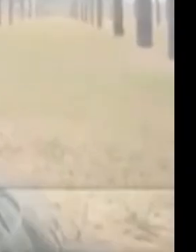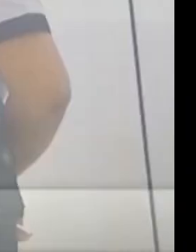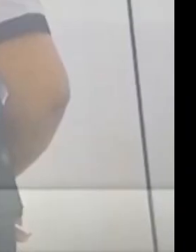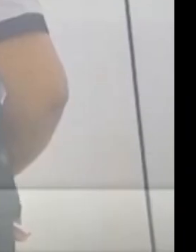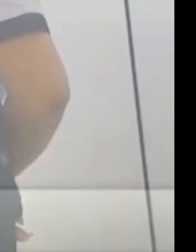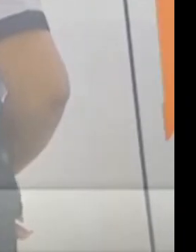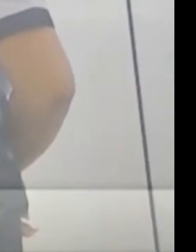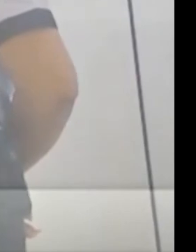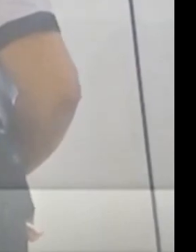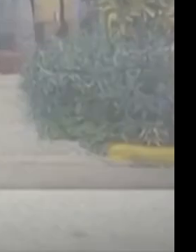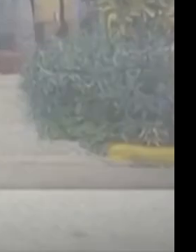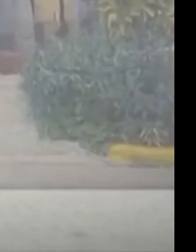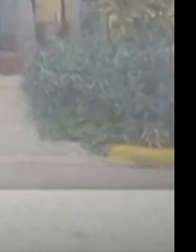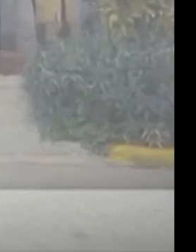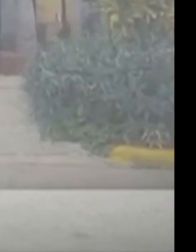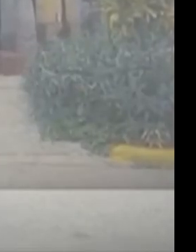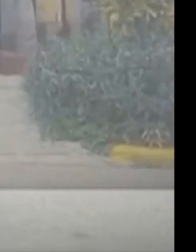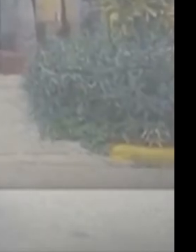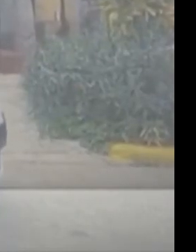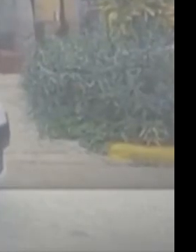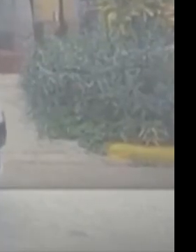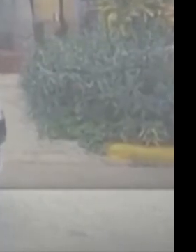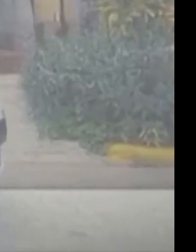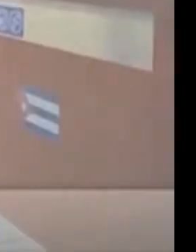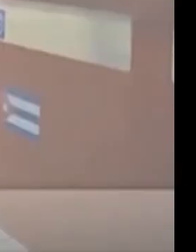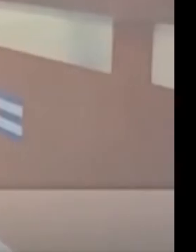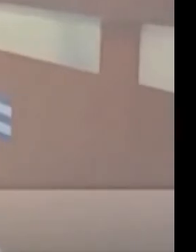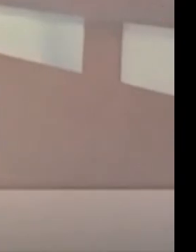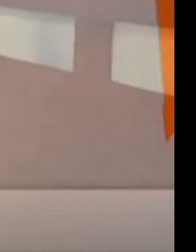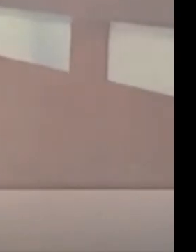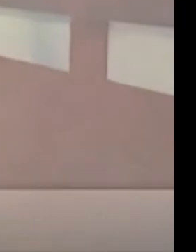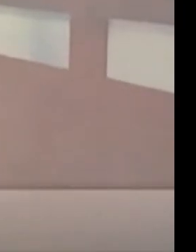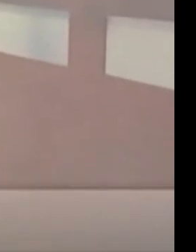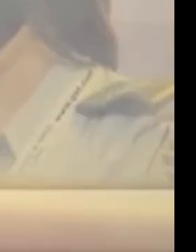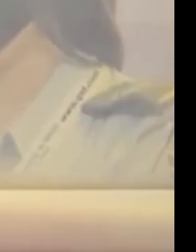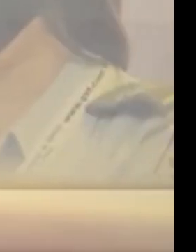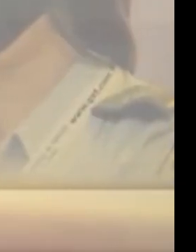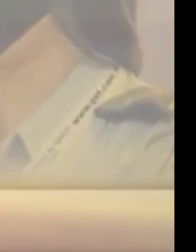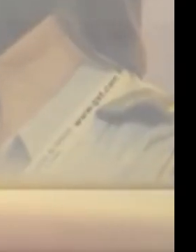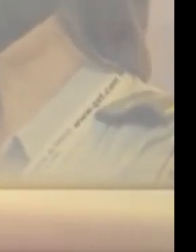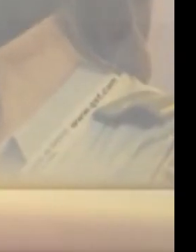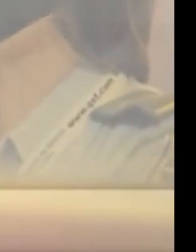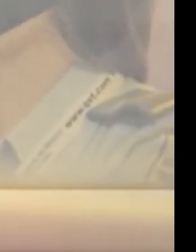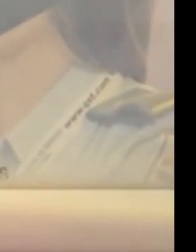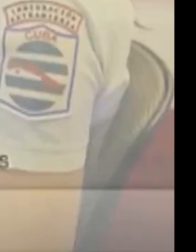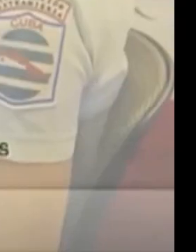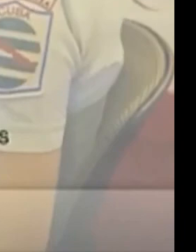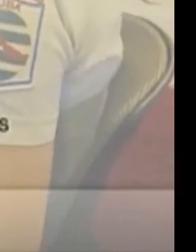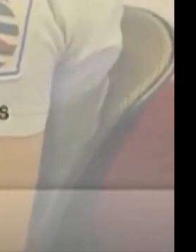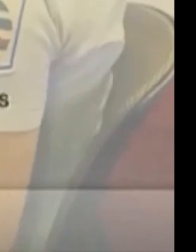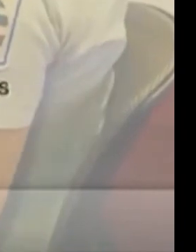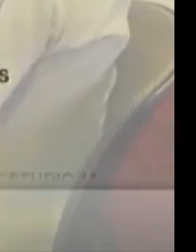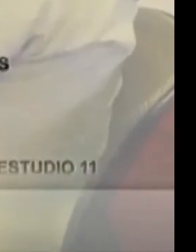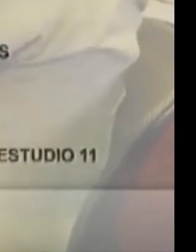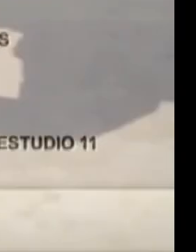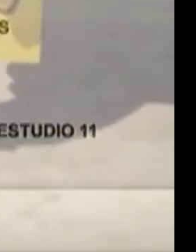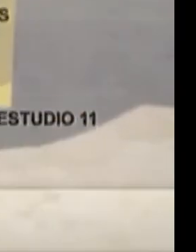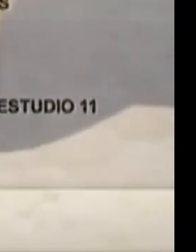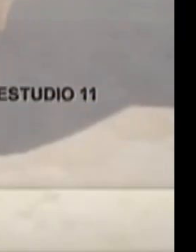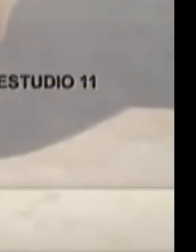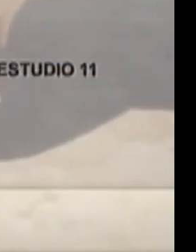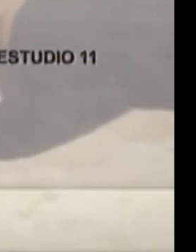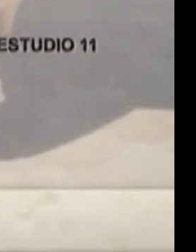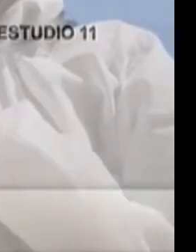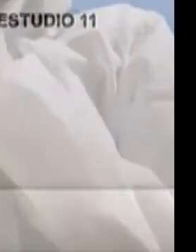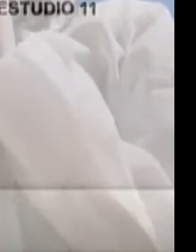en una mano el verso en la otra su razón la vista en el futuro el paso